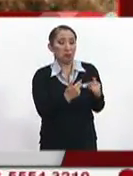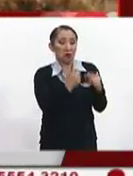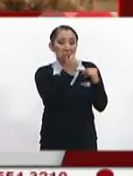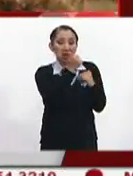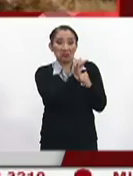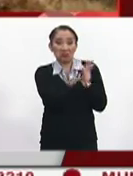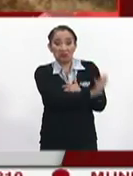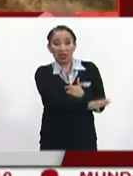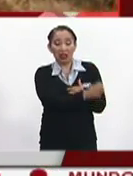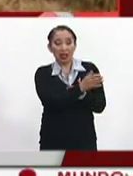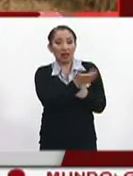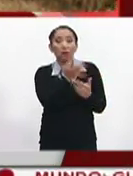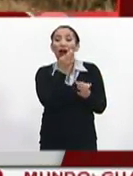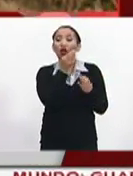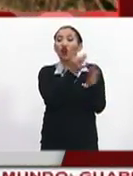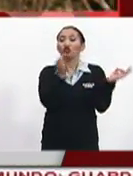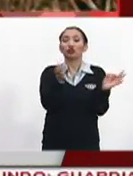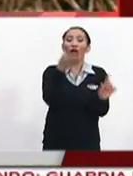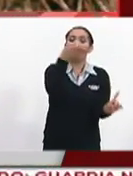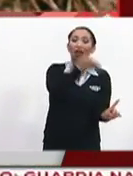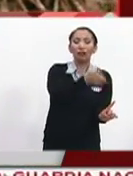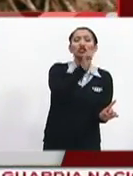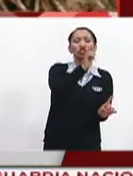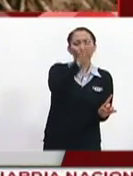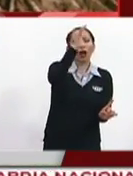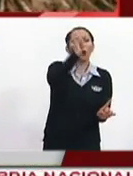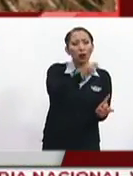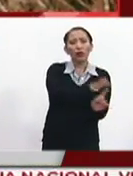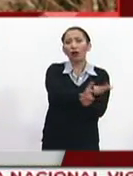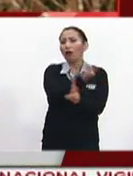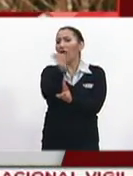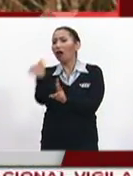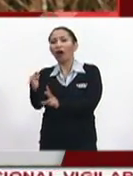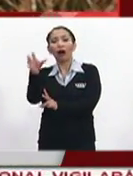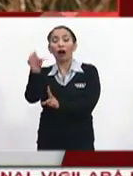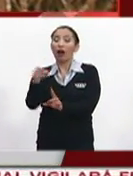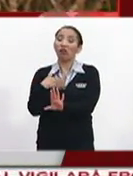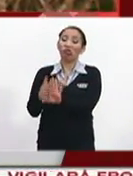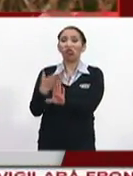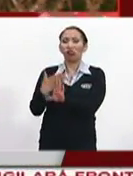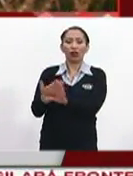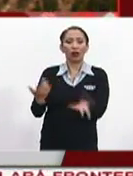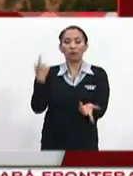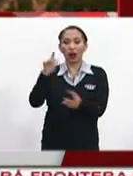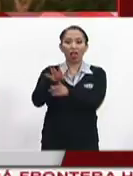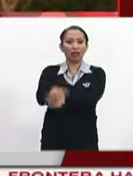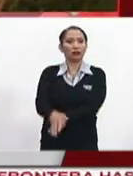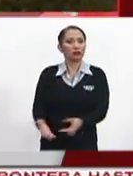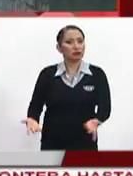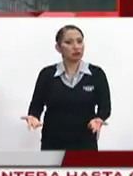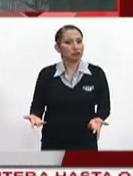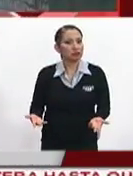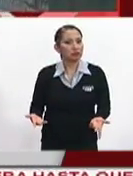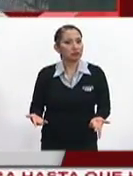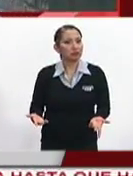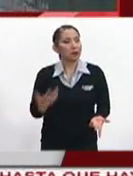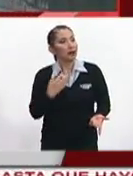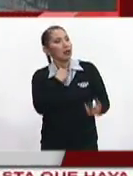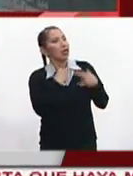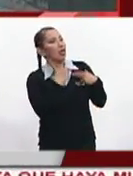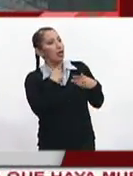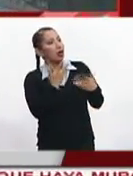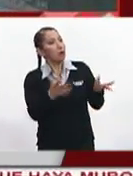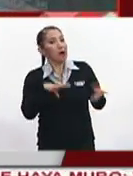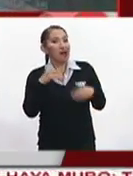Trump, de anunciar por un lado si quiere un acuerdo y por el otro lado golpetearte para presionarte y